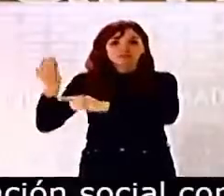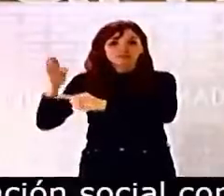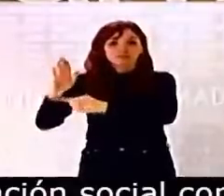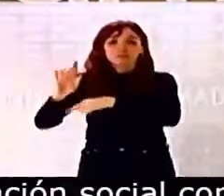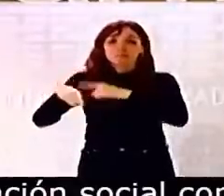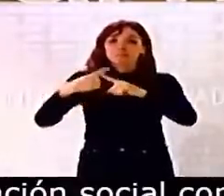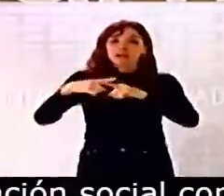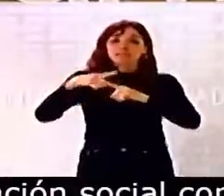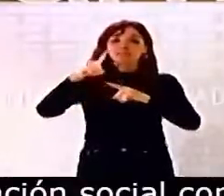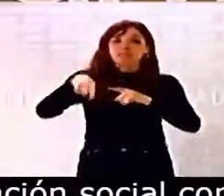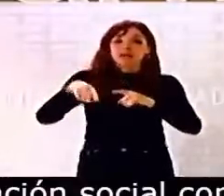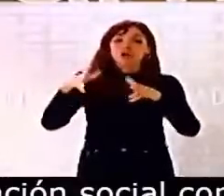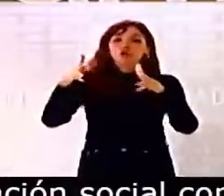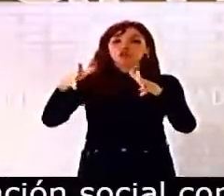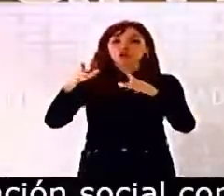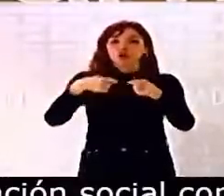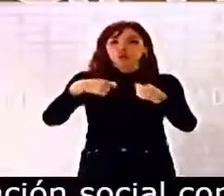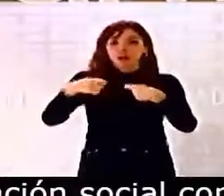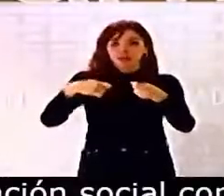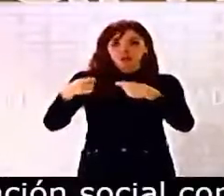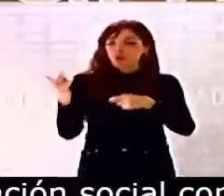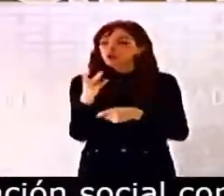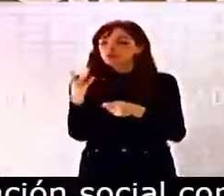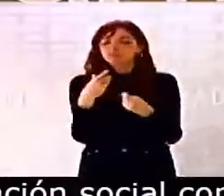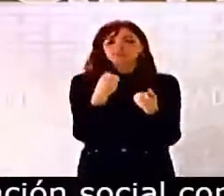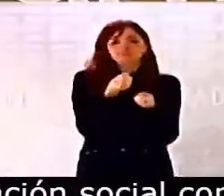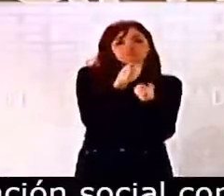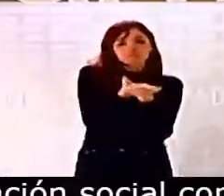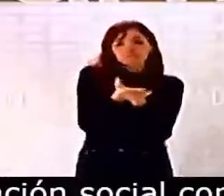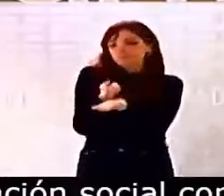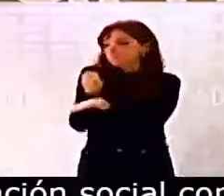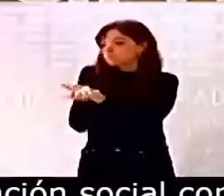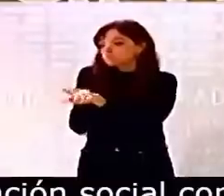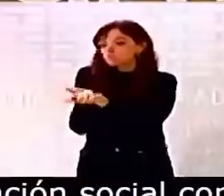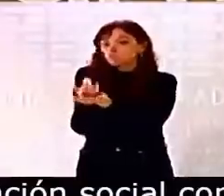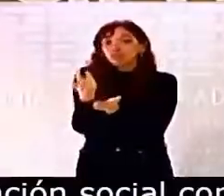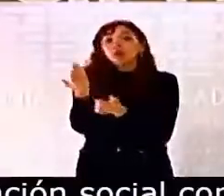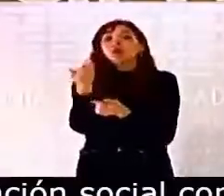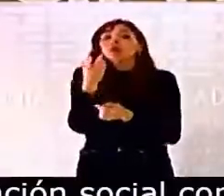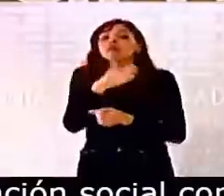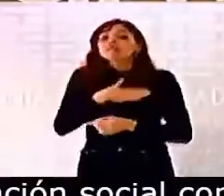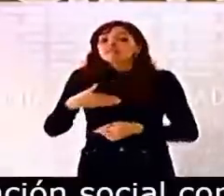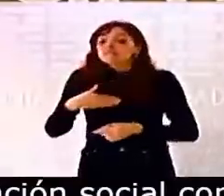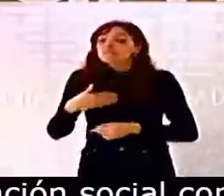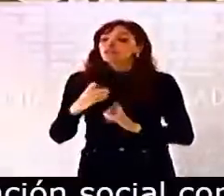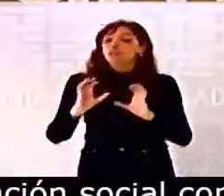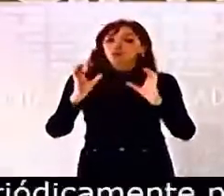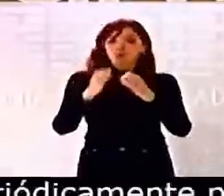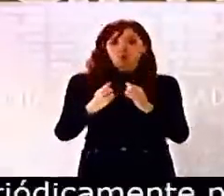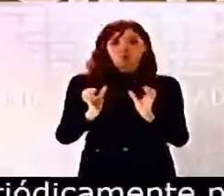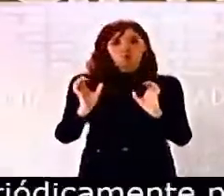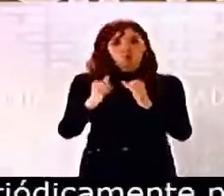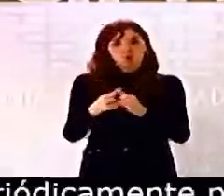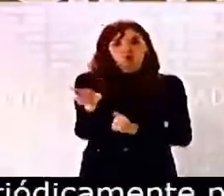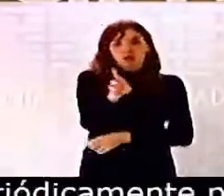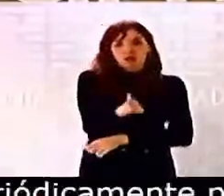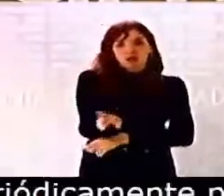Comercio, que es reunirnos periódicamente para ir analizando con ellos las